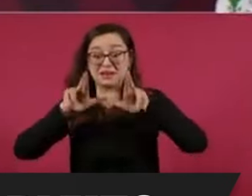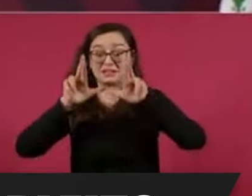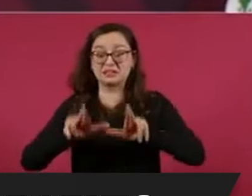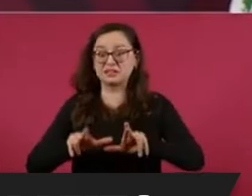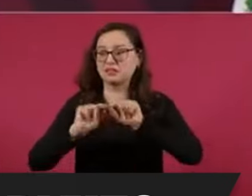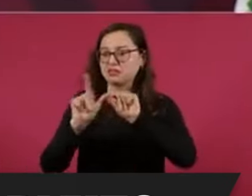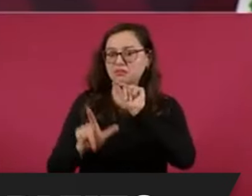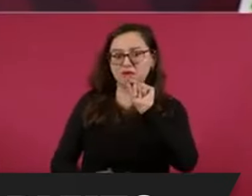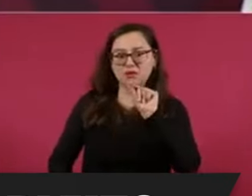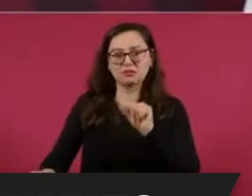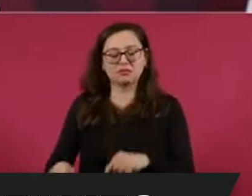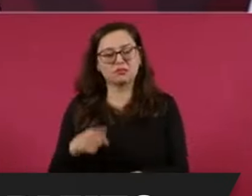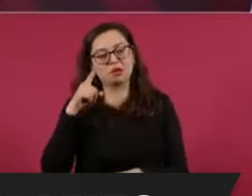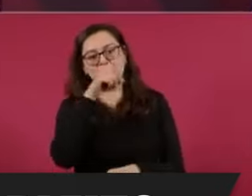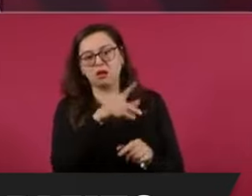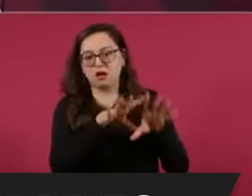lo detienen.